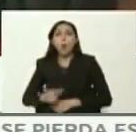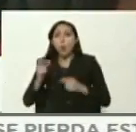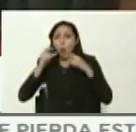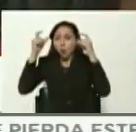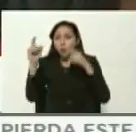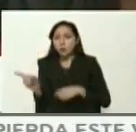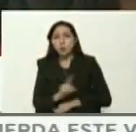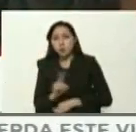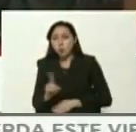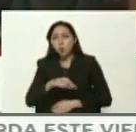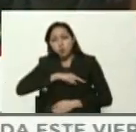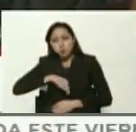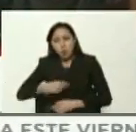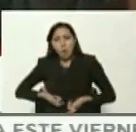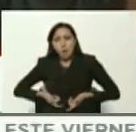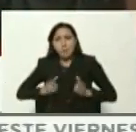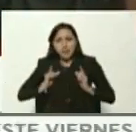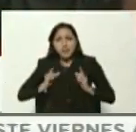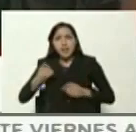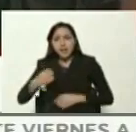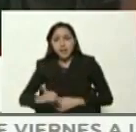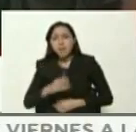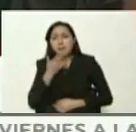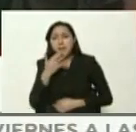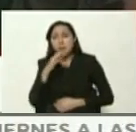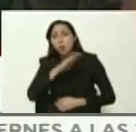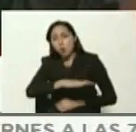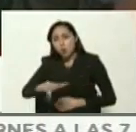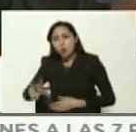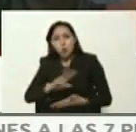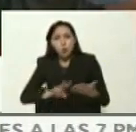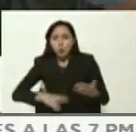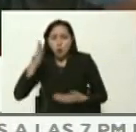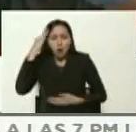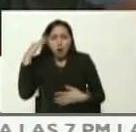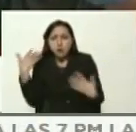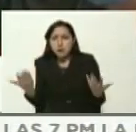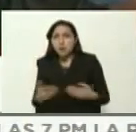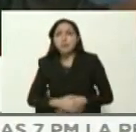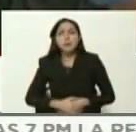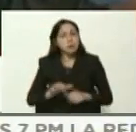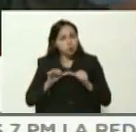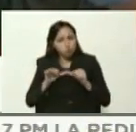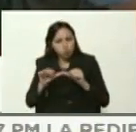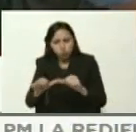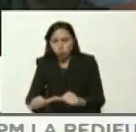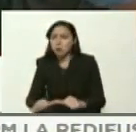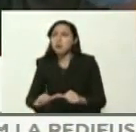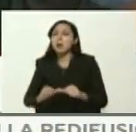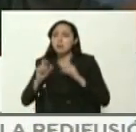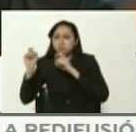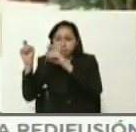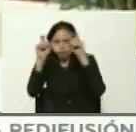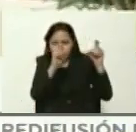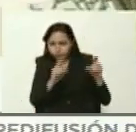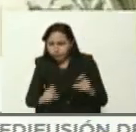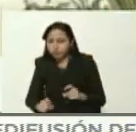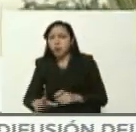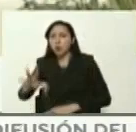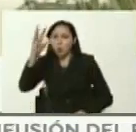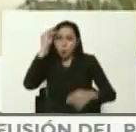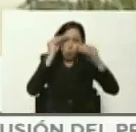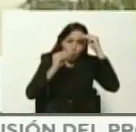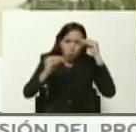podemos permitir que exista un niño analfabeta o una persona analfabeta. Aquí se sigue dando la clase y misión Robinson